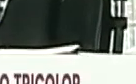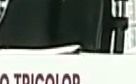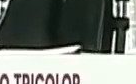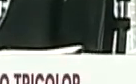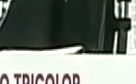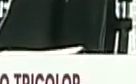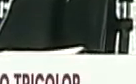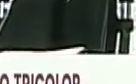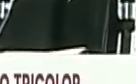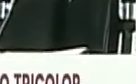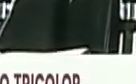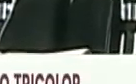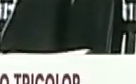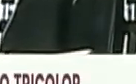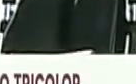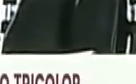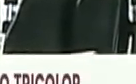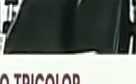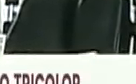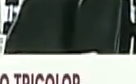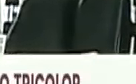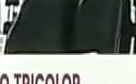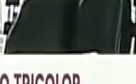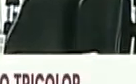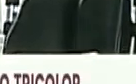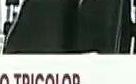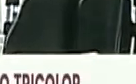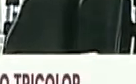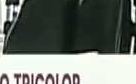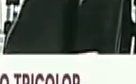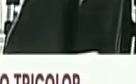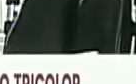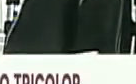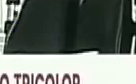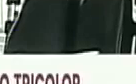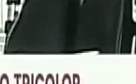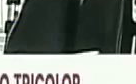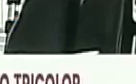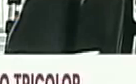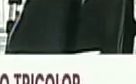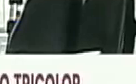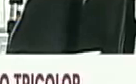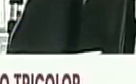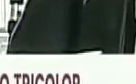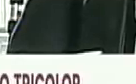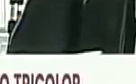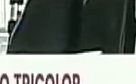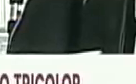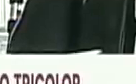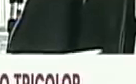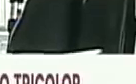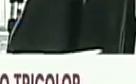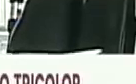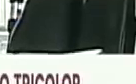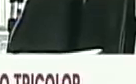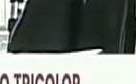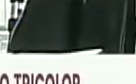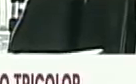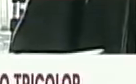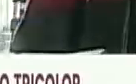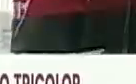Vamos a escuchar parte del ambiente musical de esta agrupación. Venezuela canta,